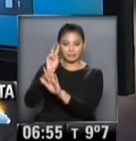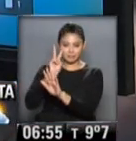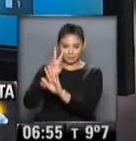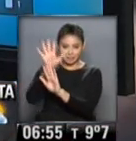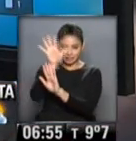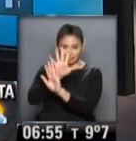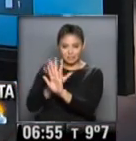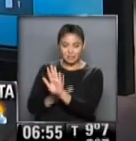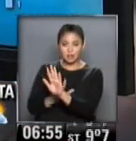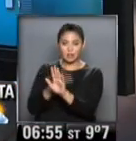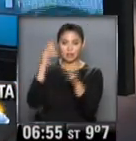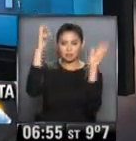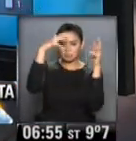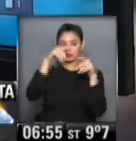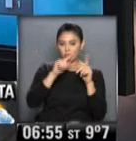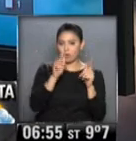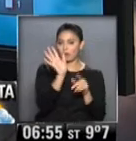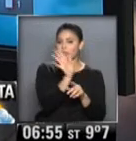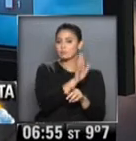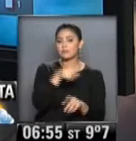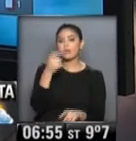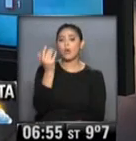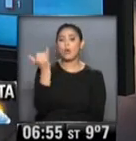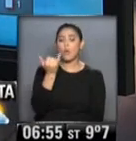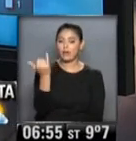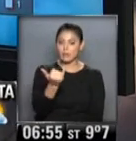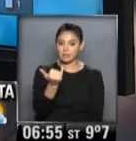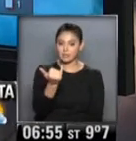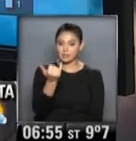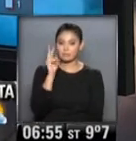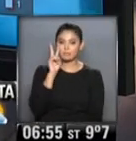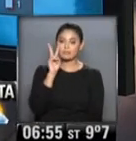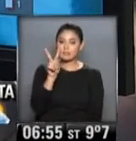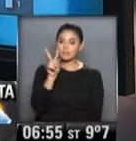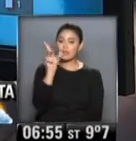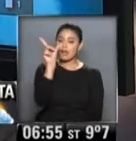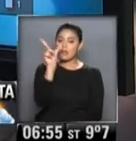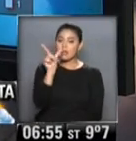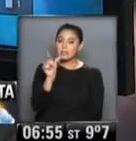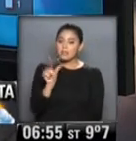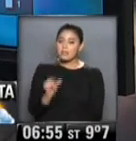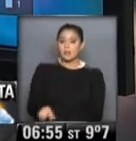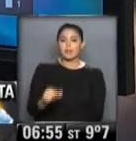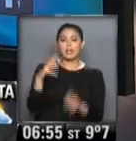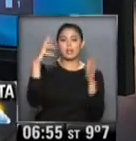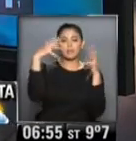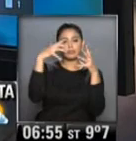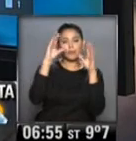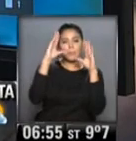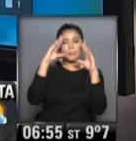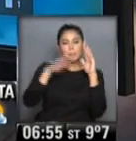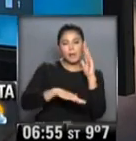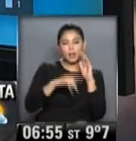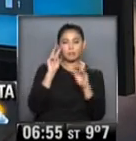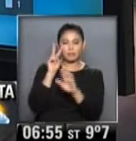zapatilla, no hay precipitaciones. Jueves, bueno, disminuyen las precipitaciones de manera notable.